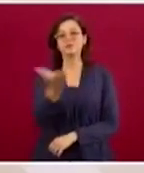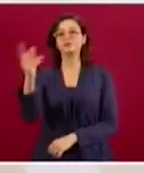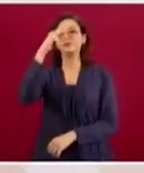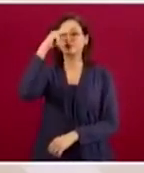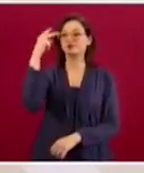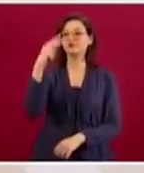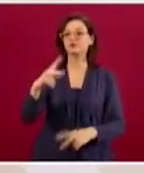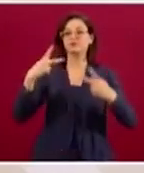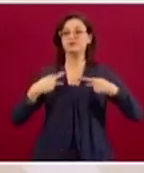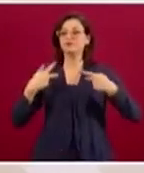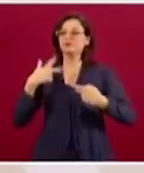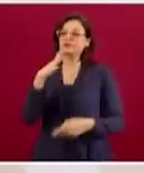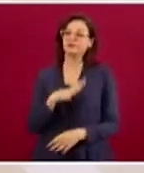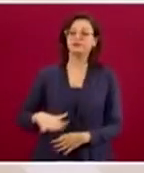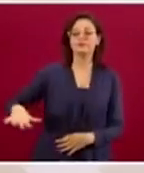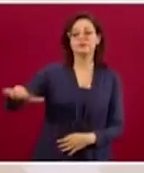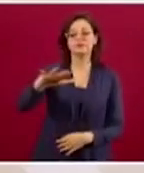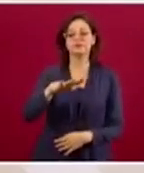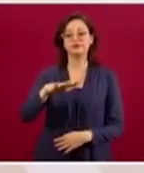Rindo